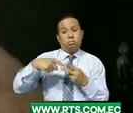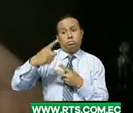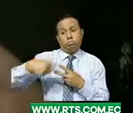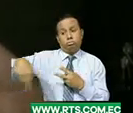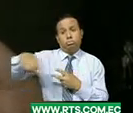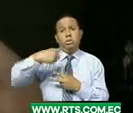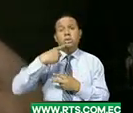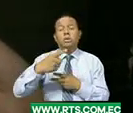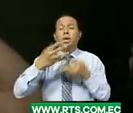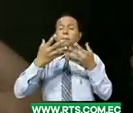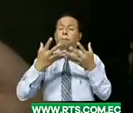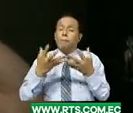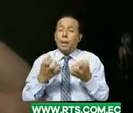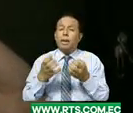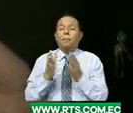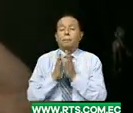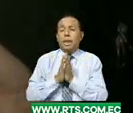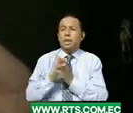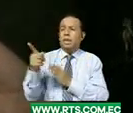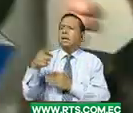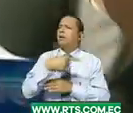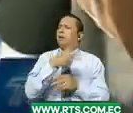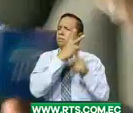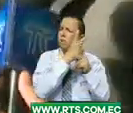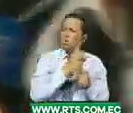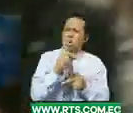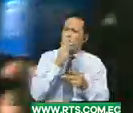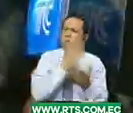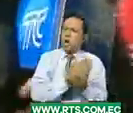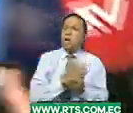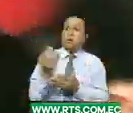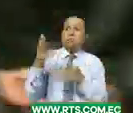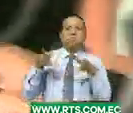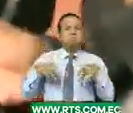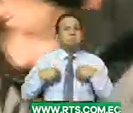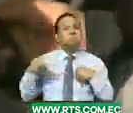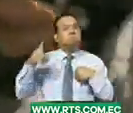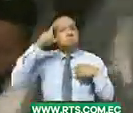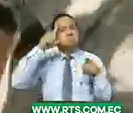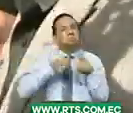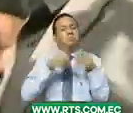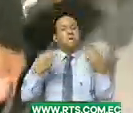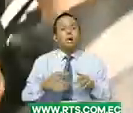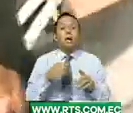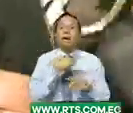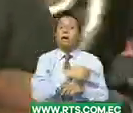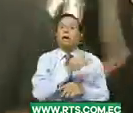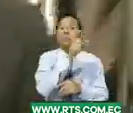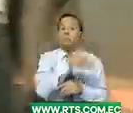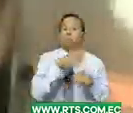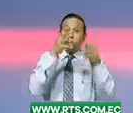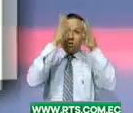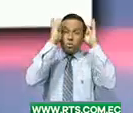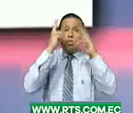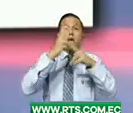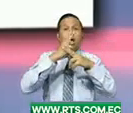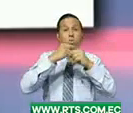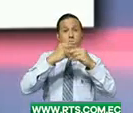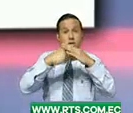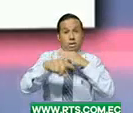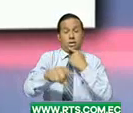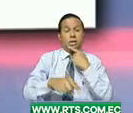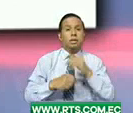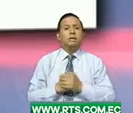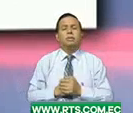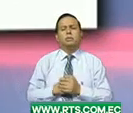de estas medidas cautelares. No tenemos más instancias. Mientras tanto, él se pronunció a través de su cuenta de Twitter y sostuvo: he conocido